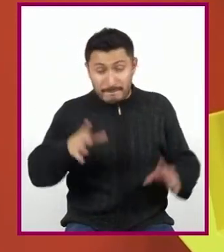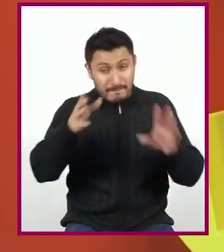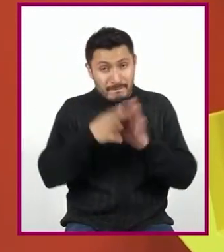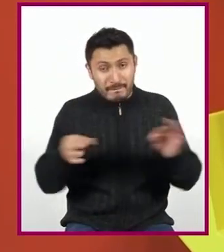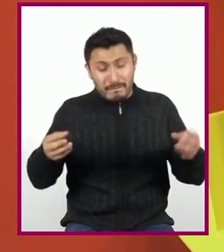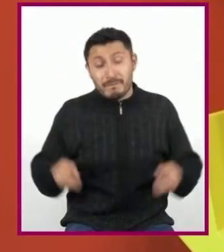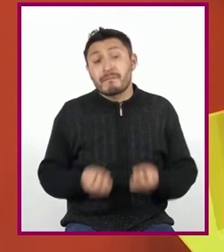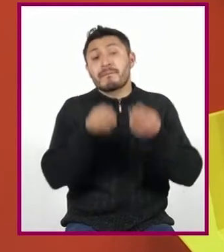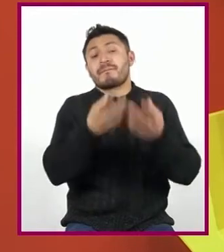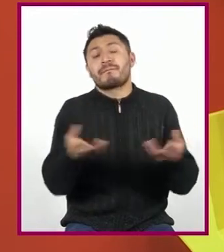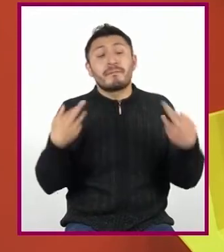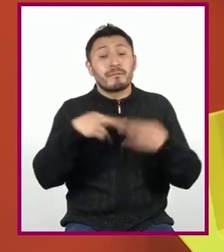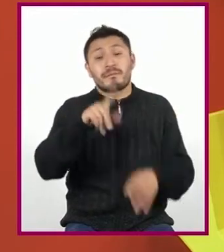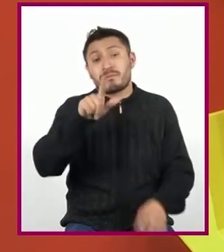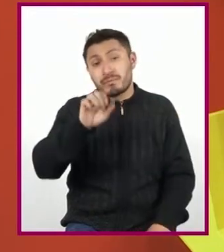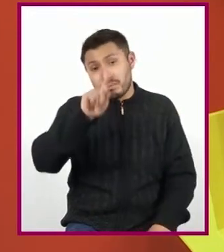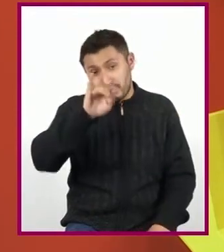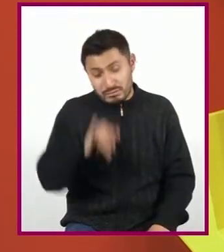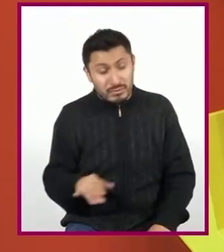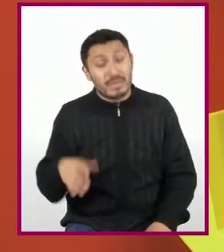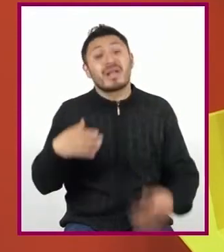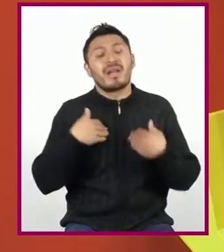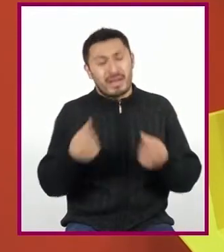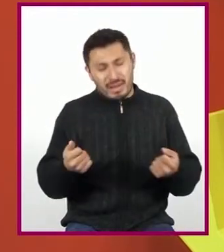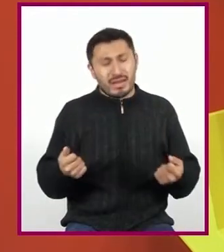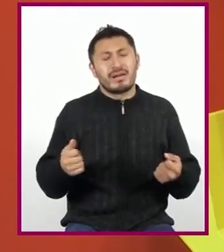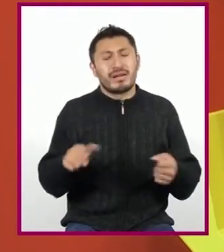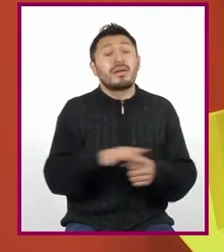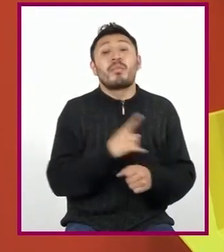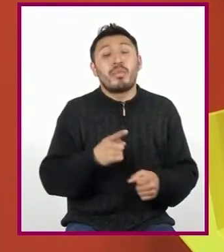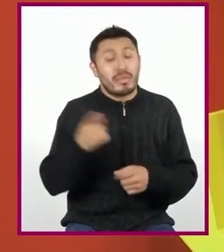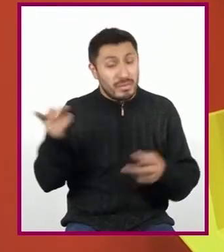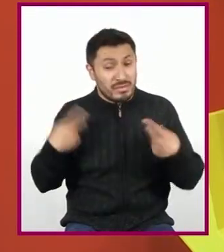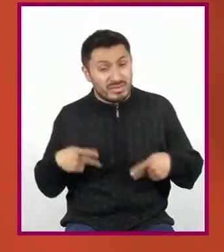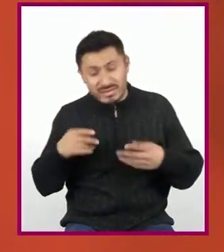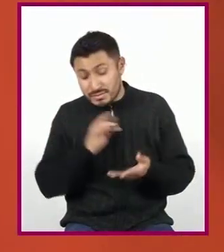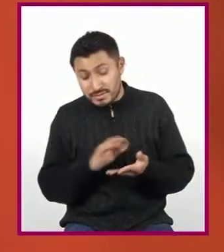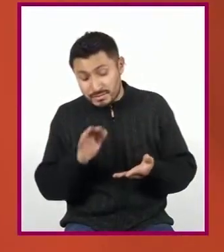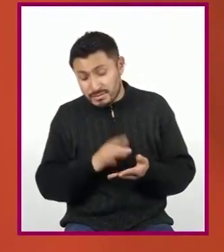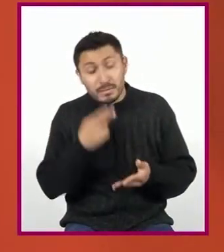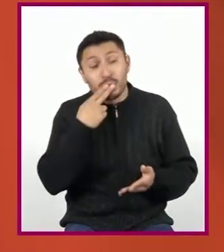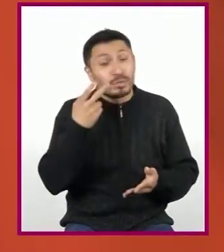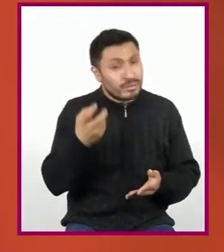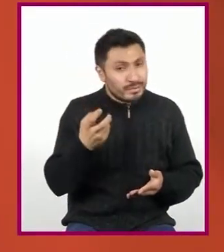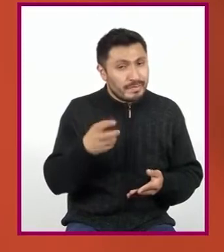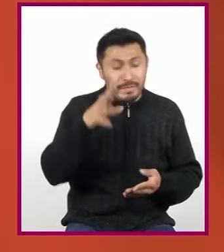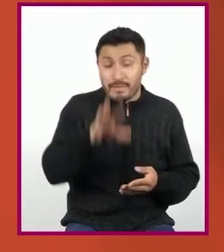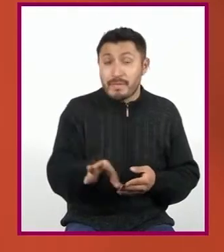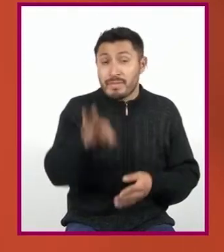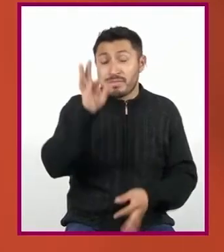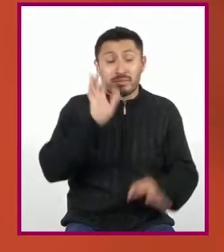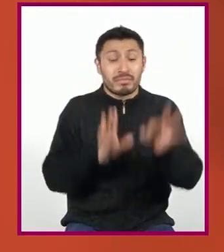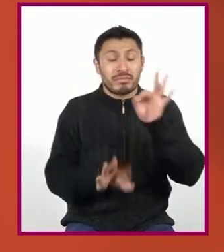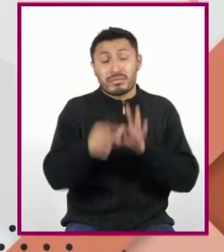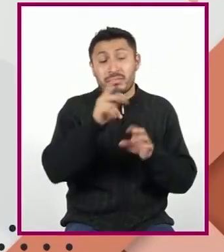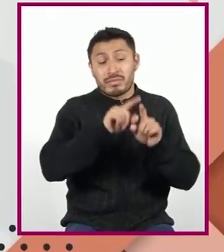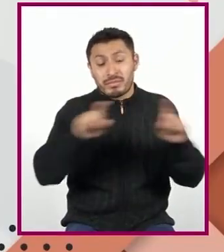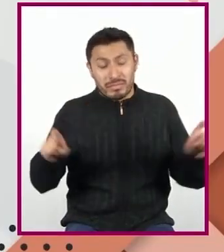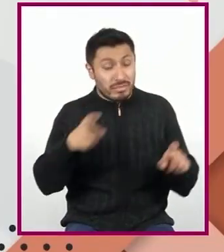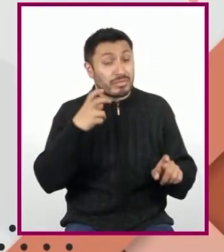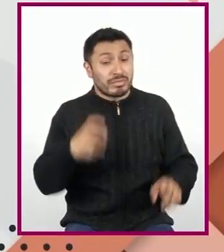lector. Acercarnos a los textos introductorios nos ayuda a entender con mayor claridad la obra. Durante